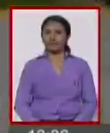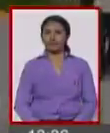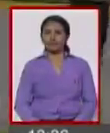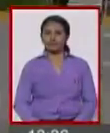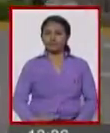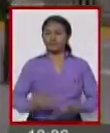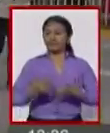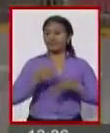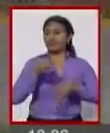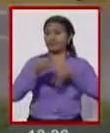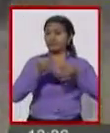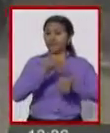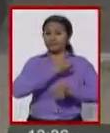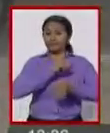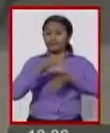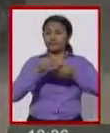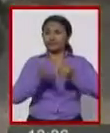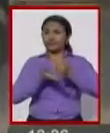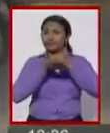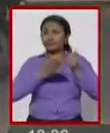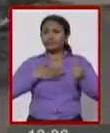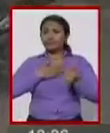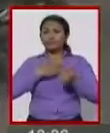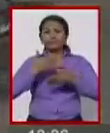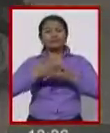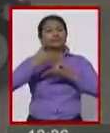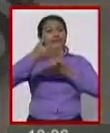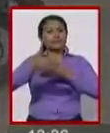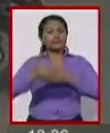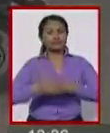del frente, por favor, colaboremos.